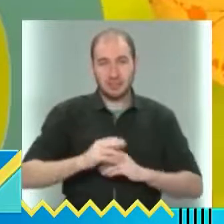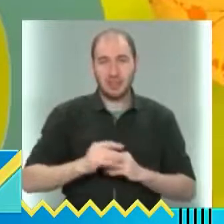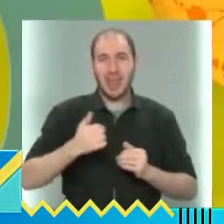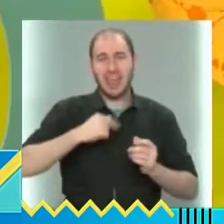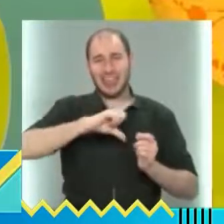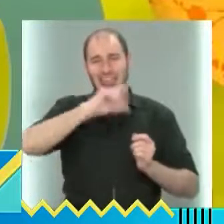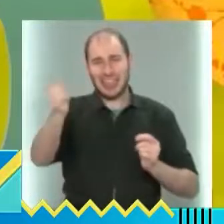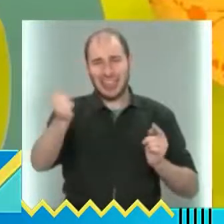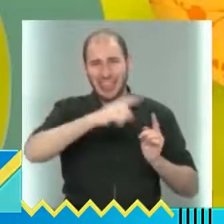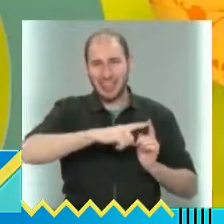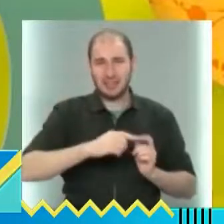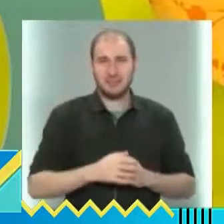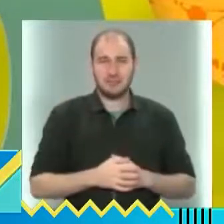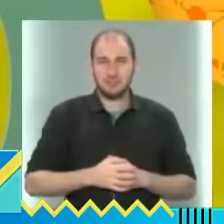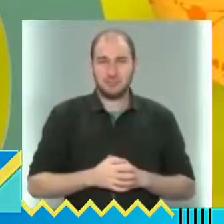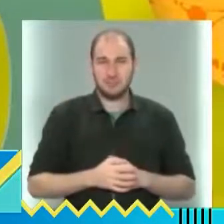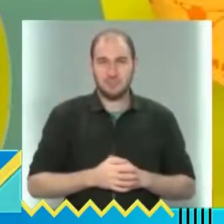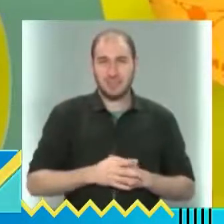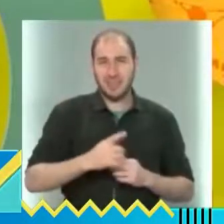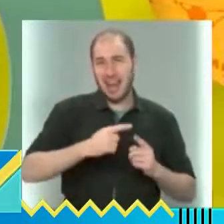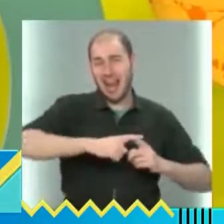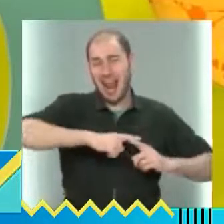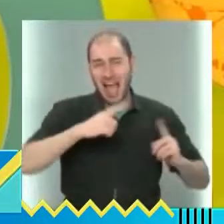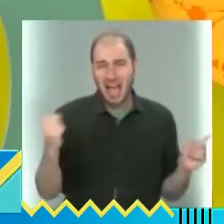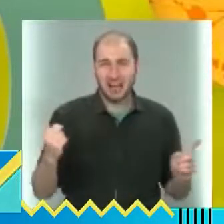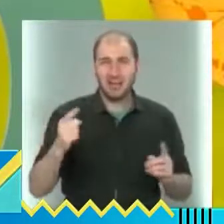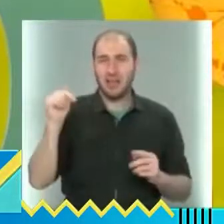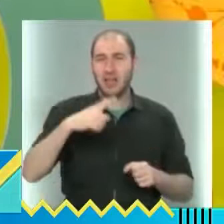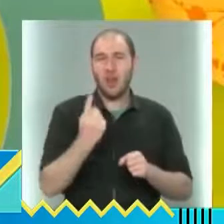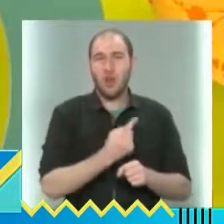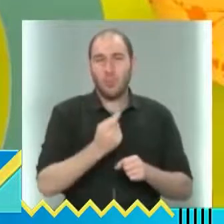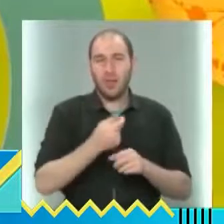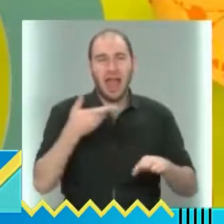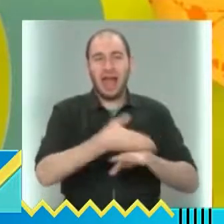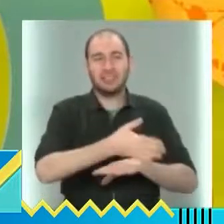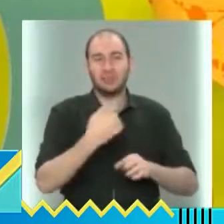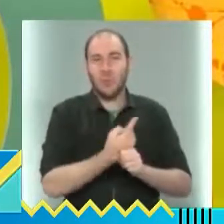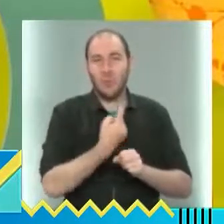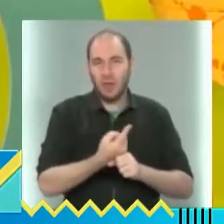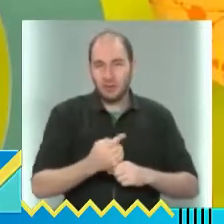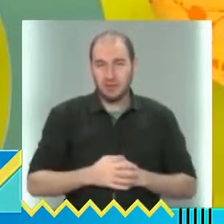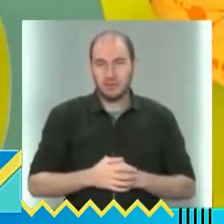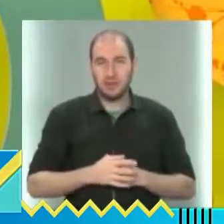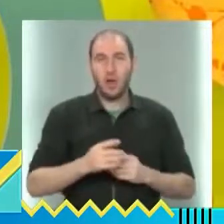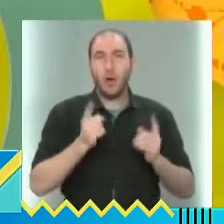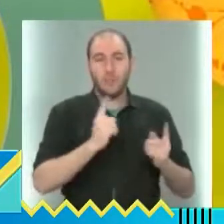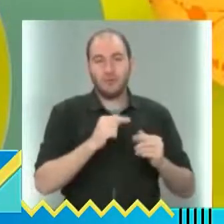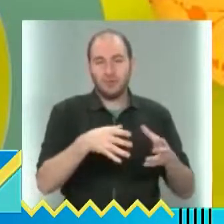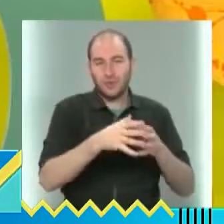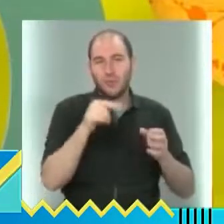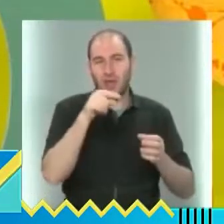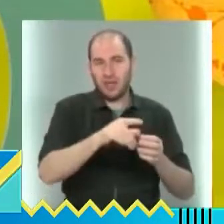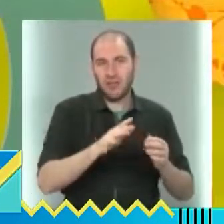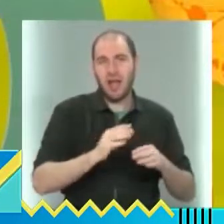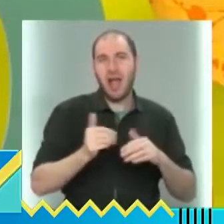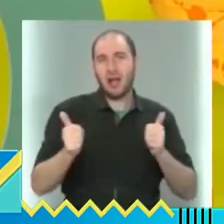distancias son muy extensas, muy largas, los chicos no pueden si no tener acceso, si no cuentan con estos docentes que